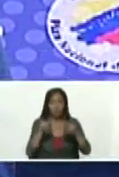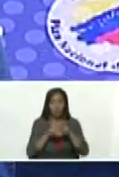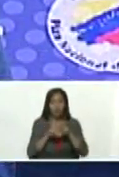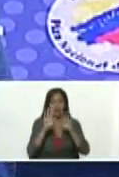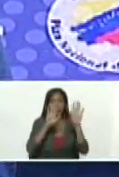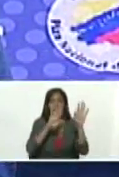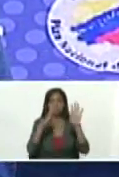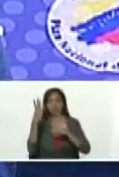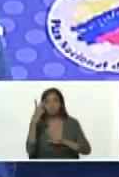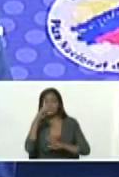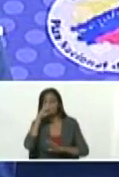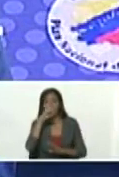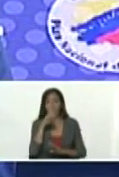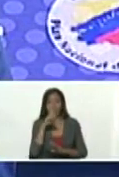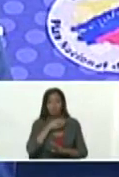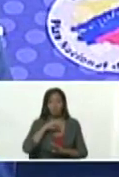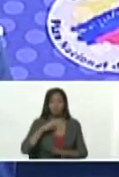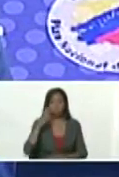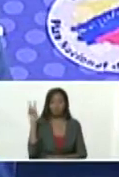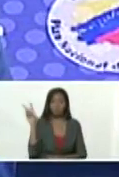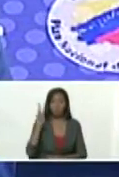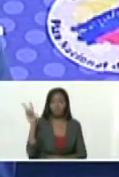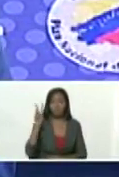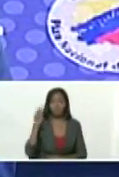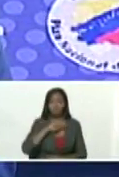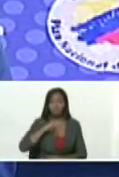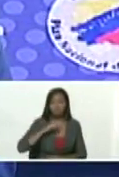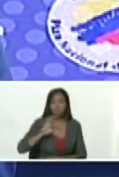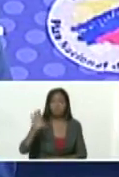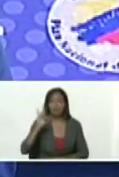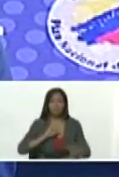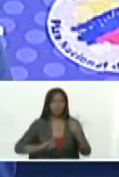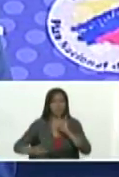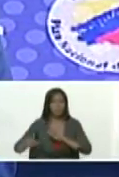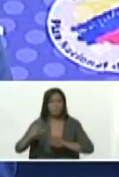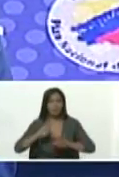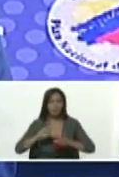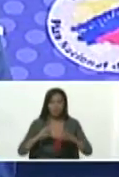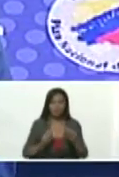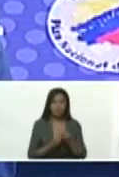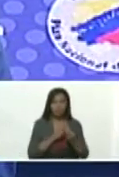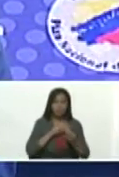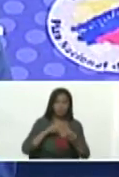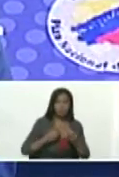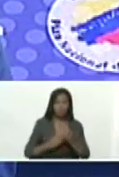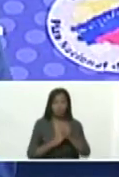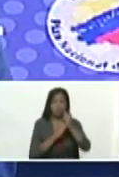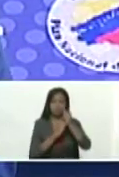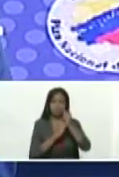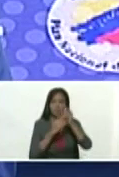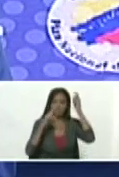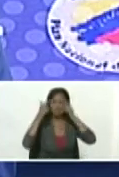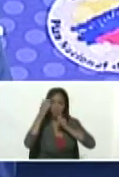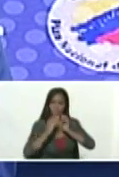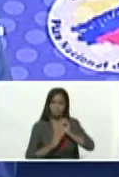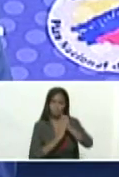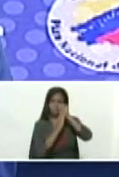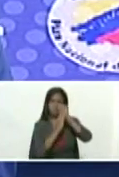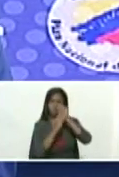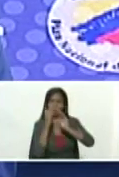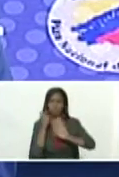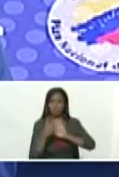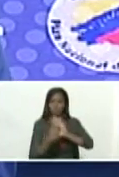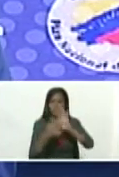14 años que nuestra Venezuela, nuestra patria amada, con nuestro comandante Hugo Chávez al frente, fue